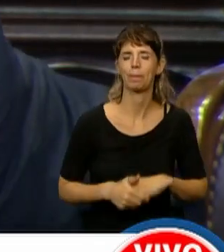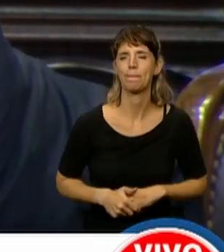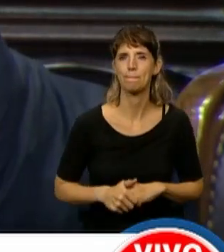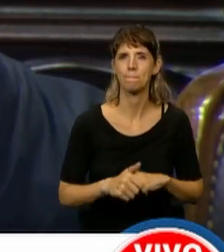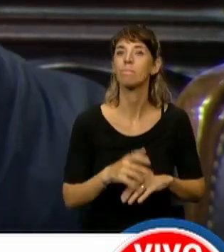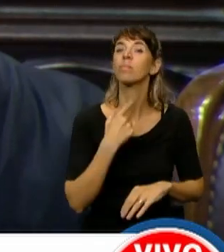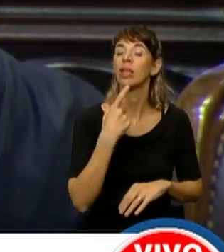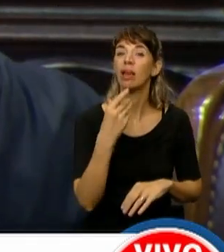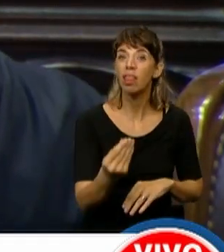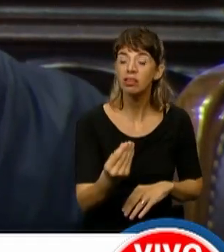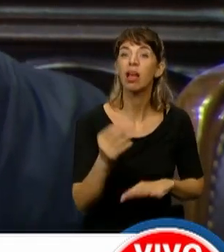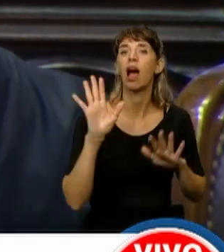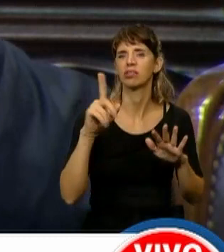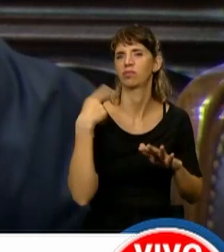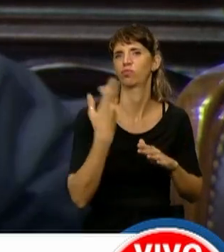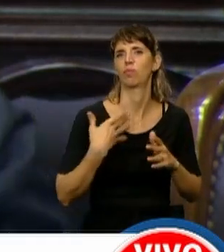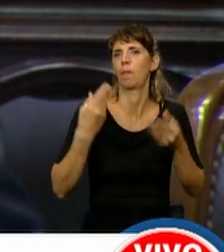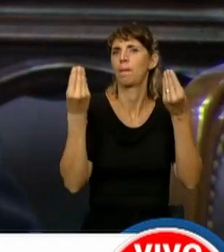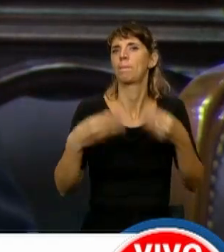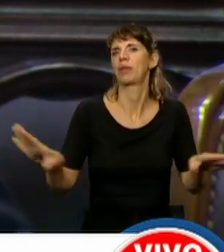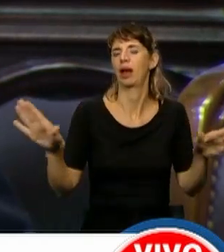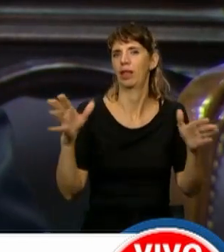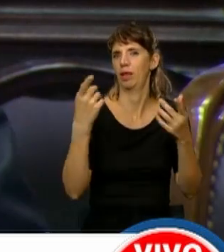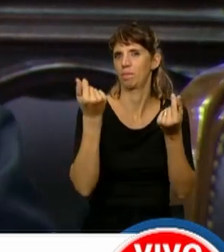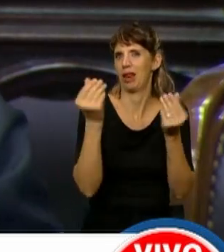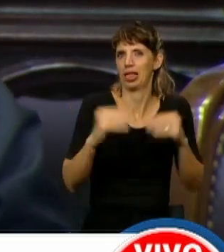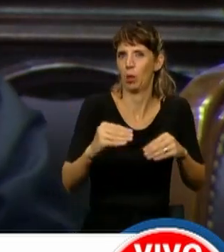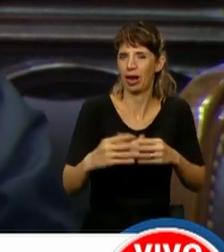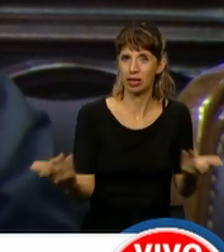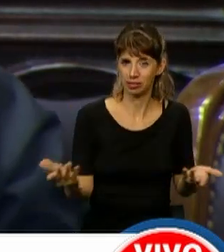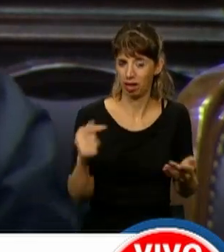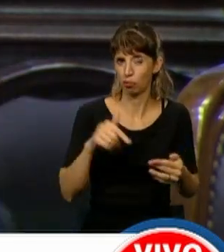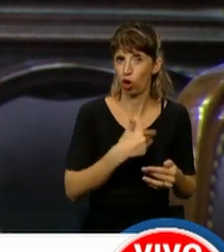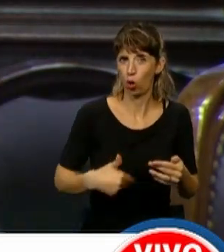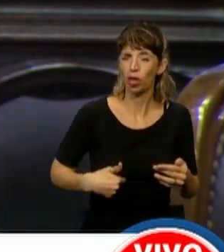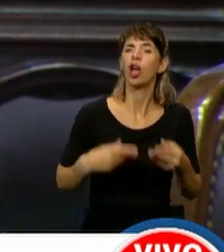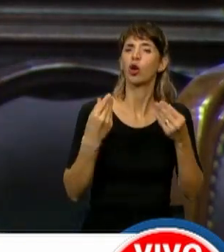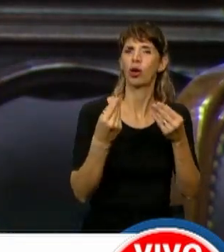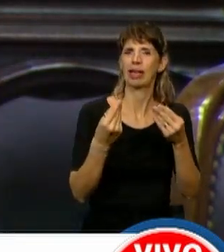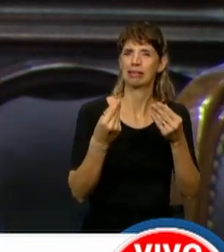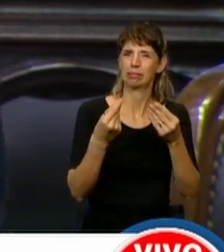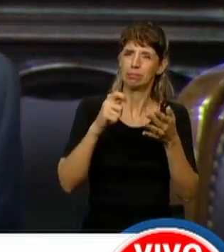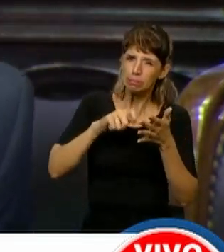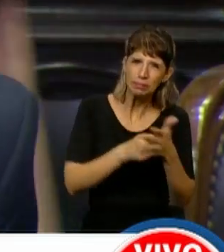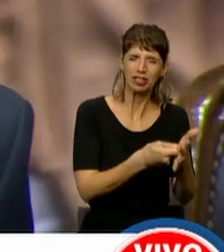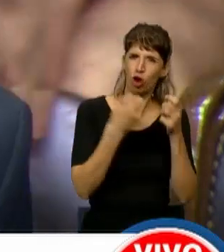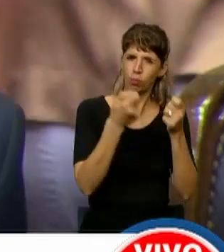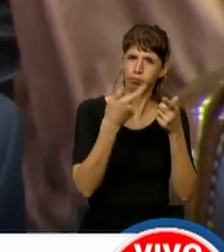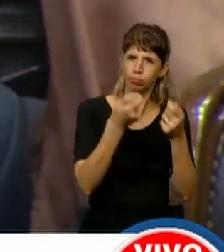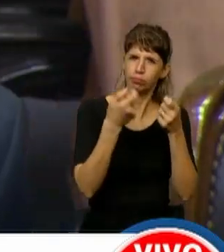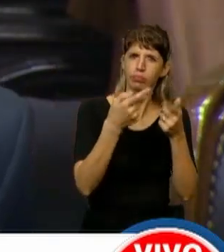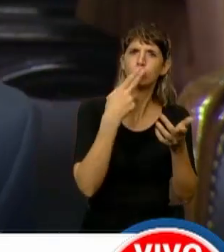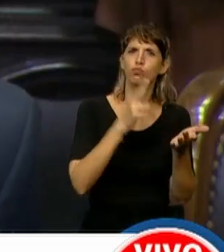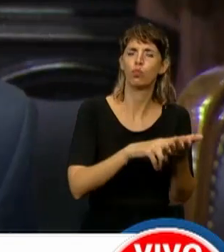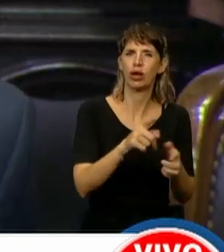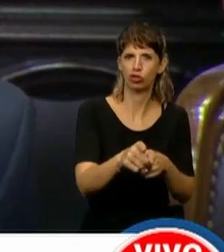Significa pérdida de competitividad. Tenemos un gobierno que ha incrementado la presión fiscal, que contiene el dólar para tapar la